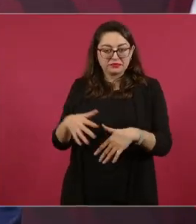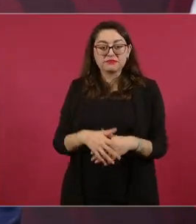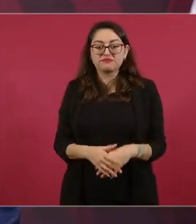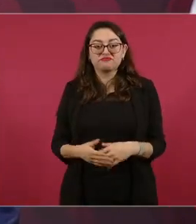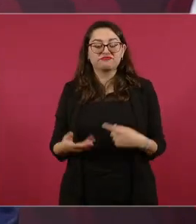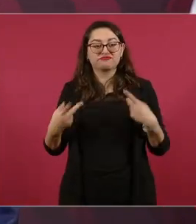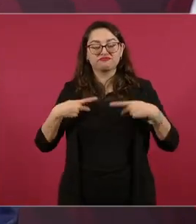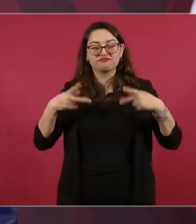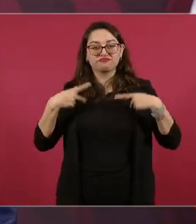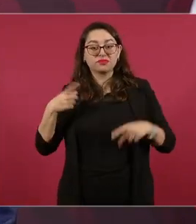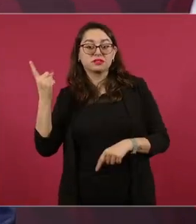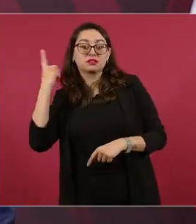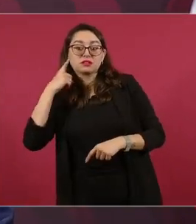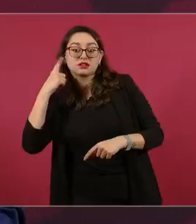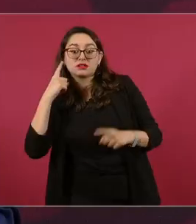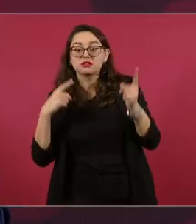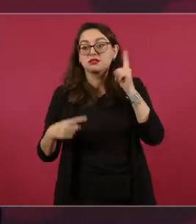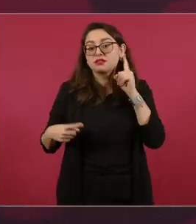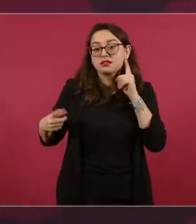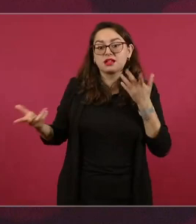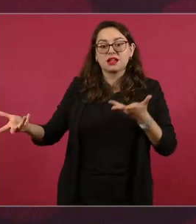todo.